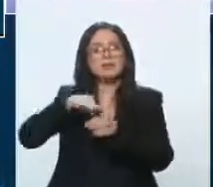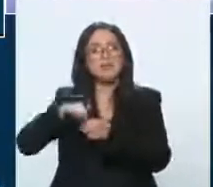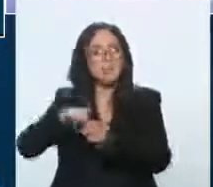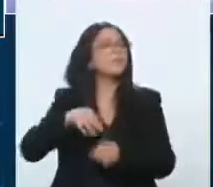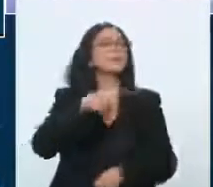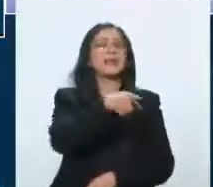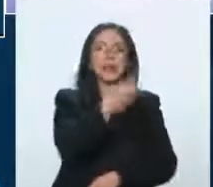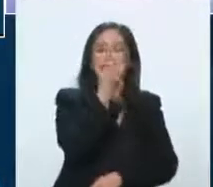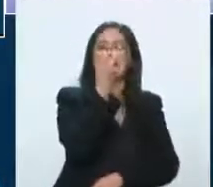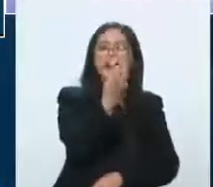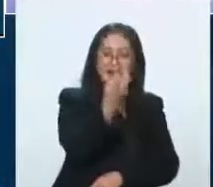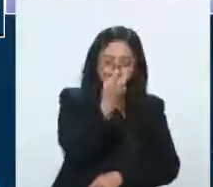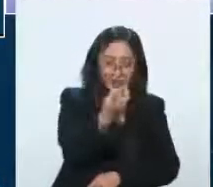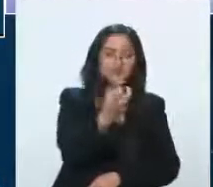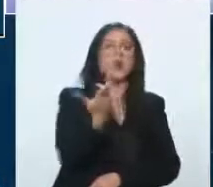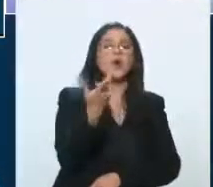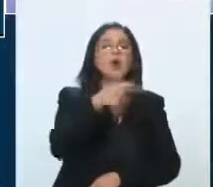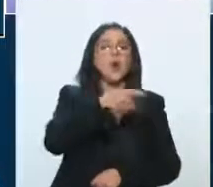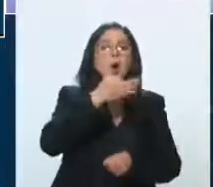exactamente una segunda vuelta,